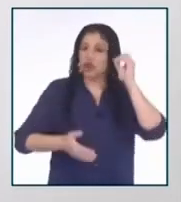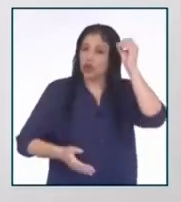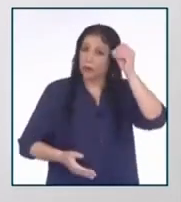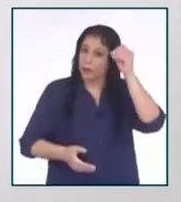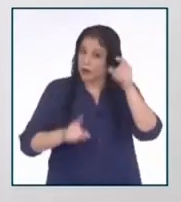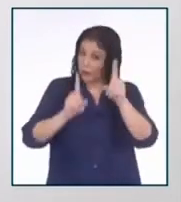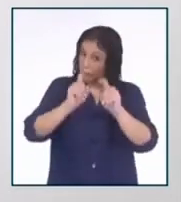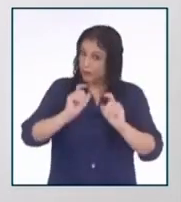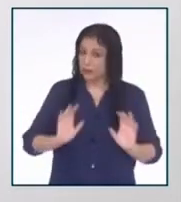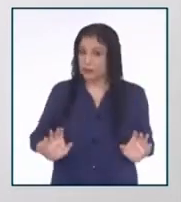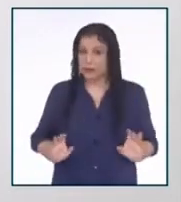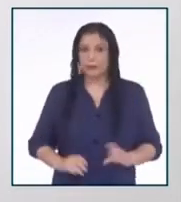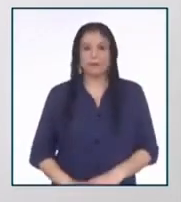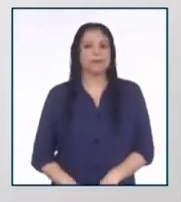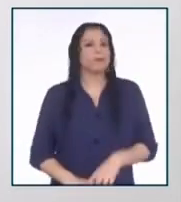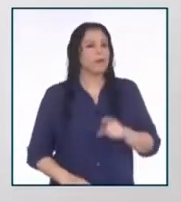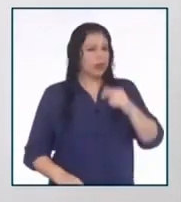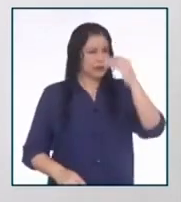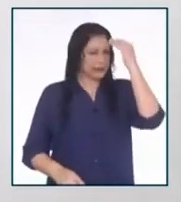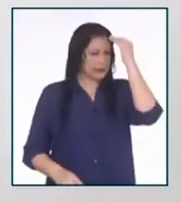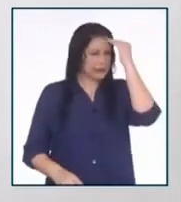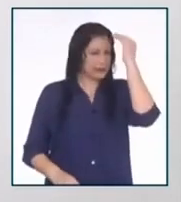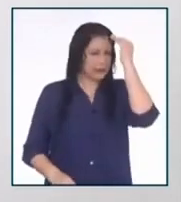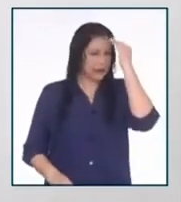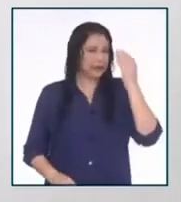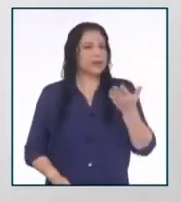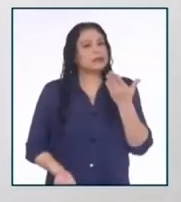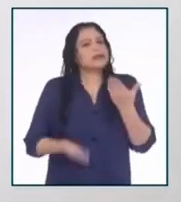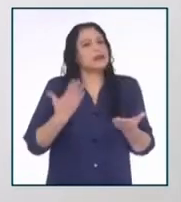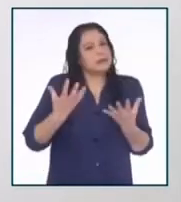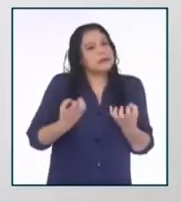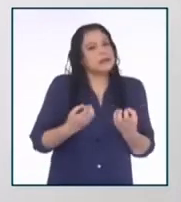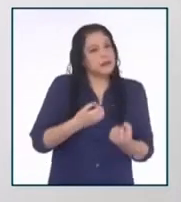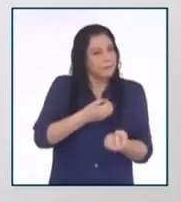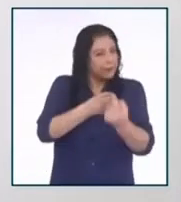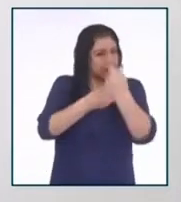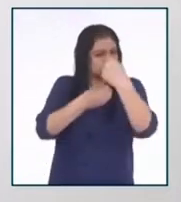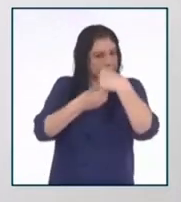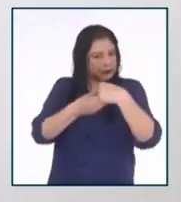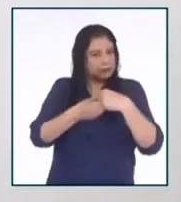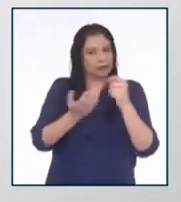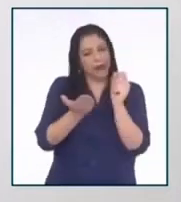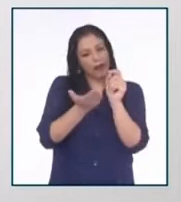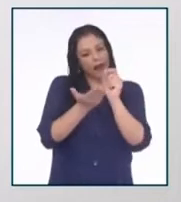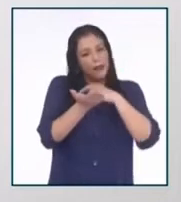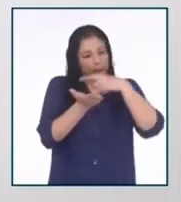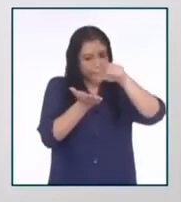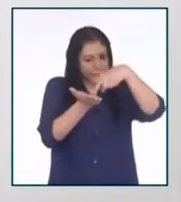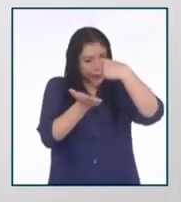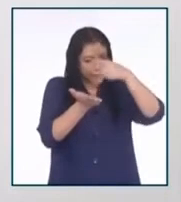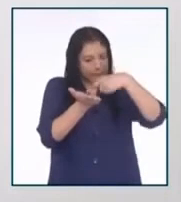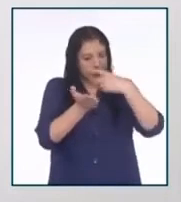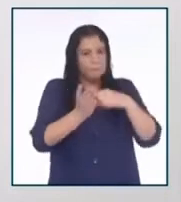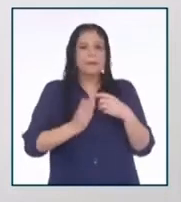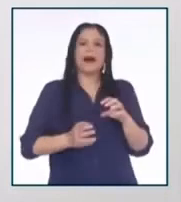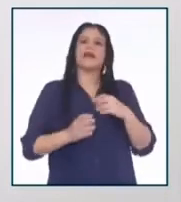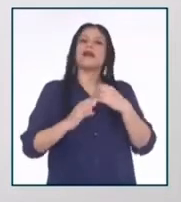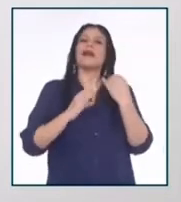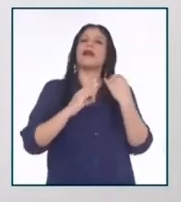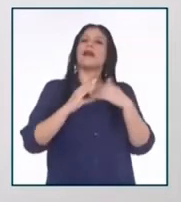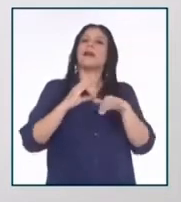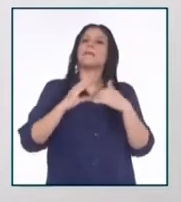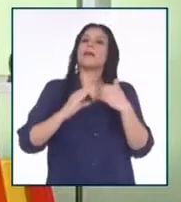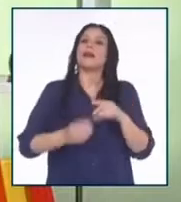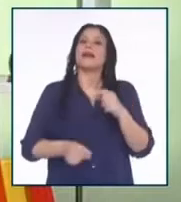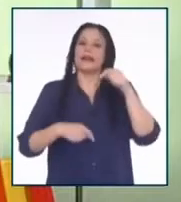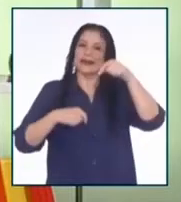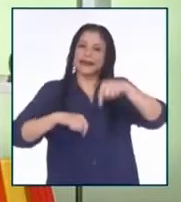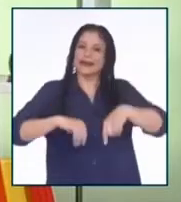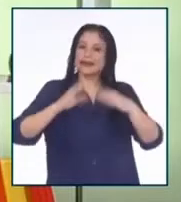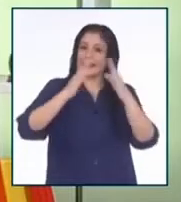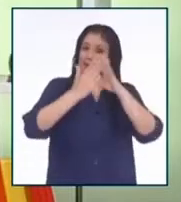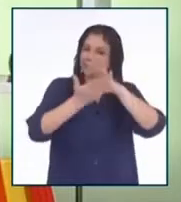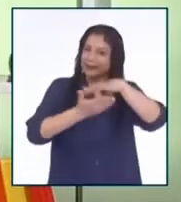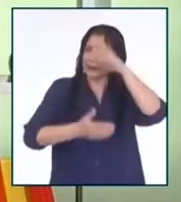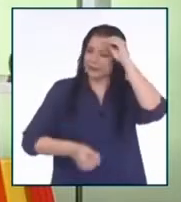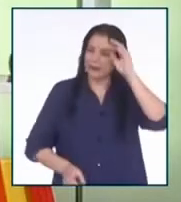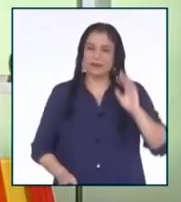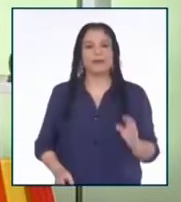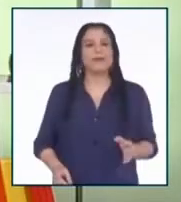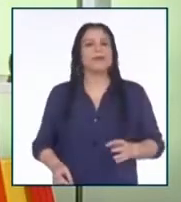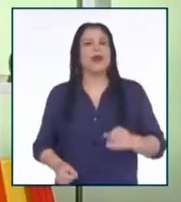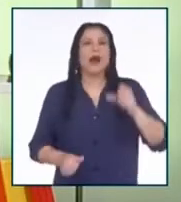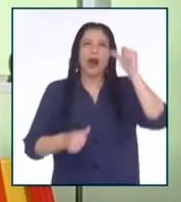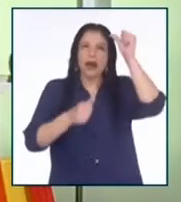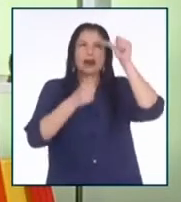opinión? Ya saben, si quieren participar, escriban al correo electrónico de Aprendo en Casa. Sí, lo recuerdo,